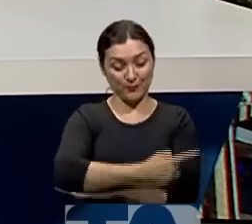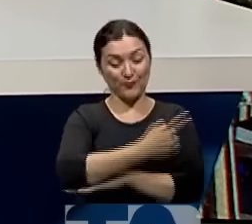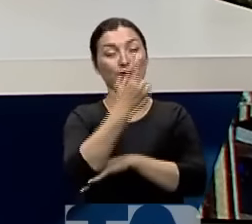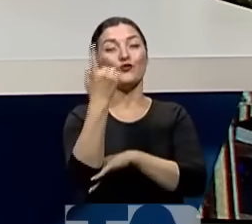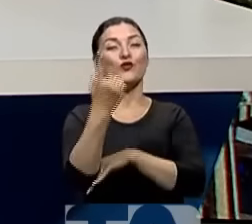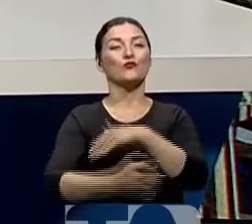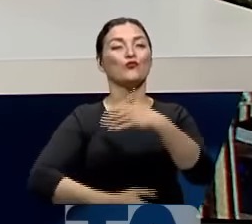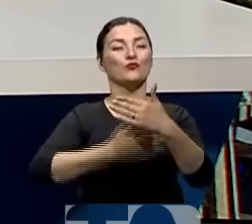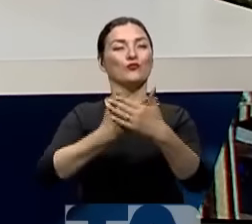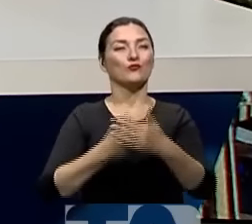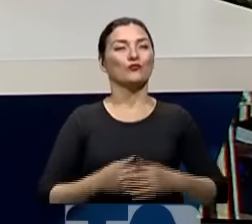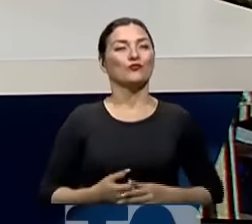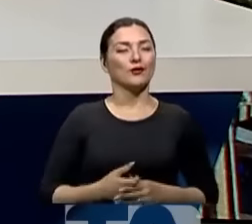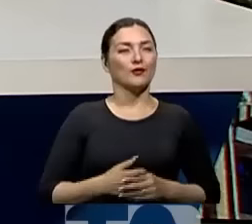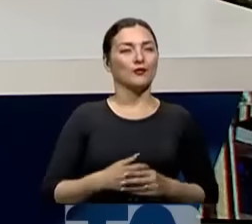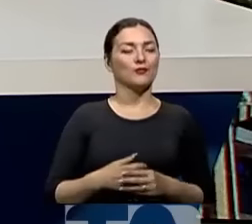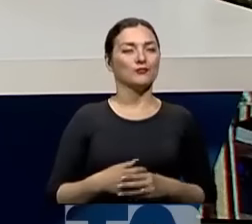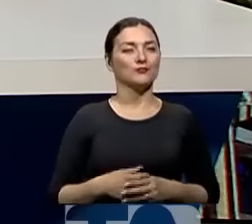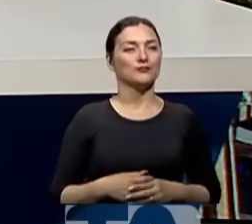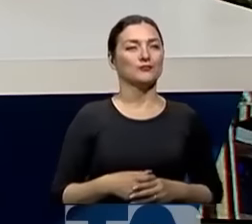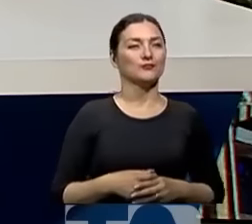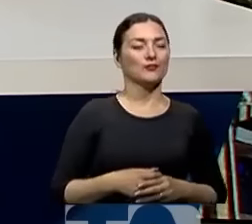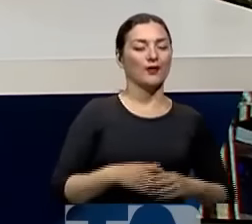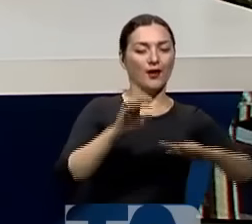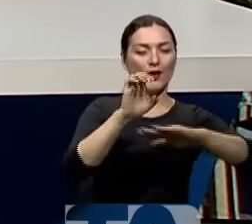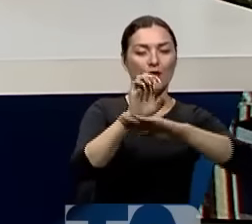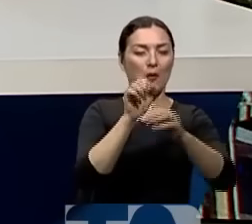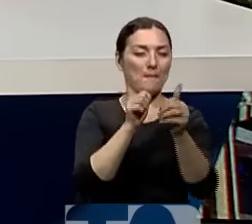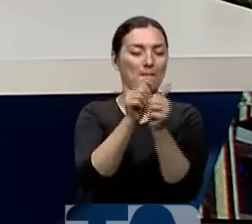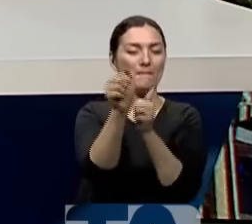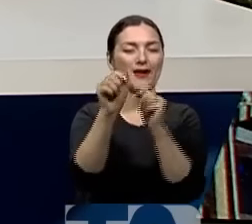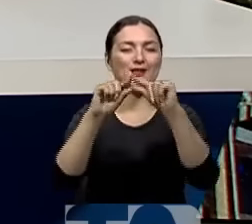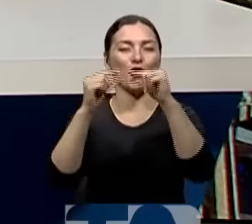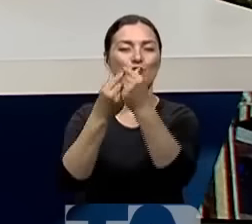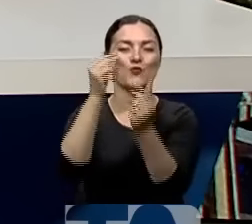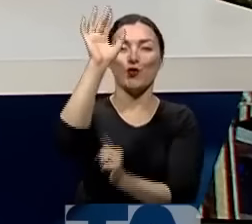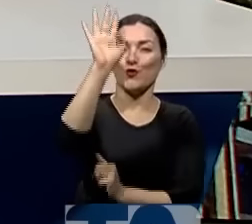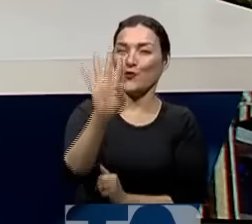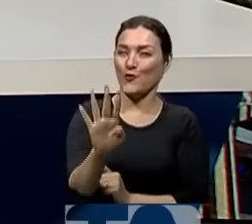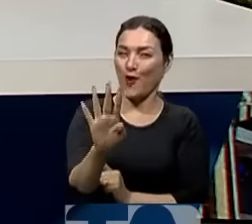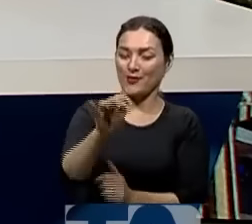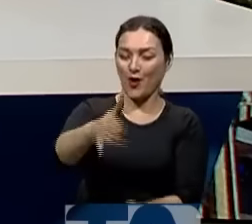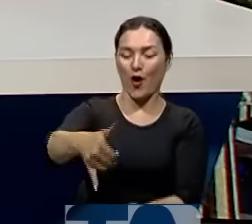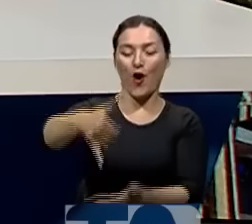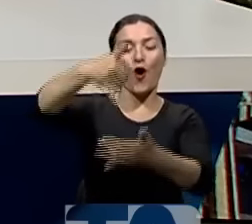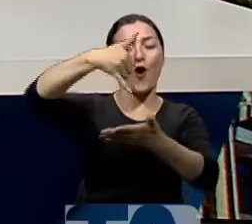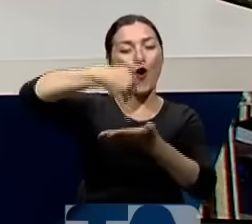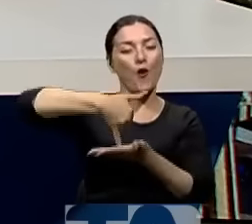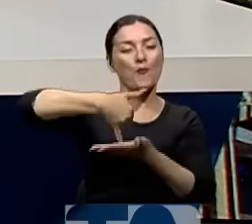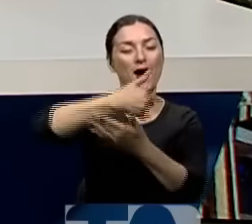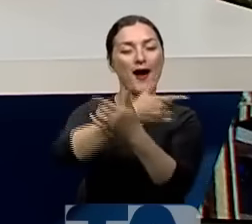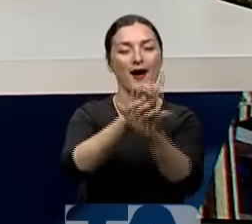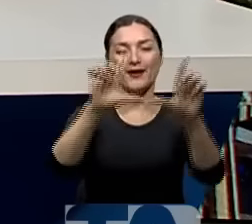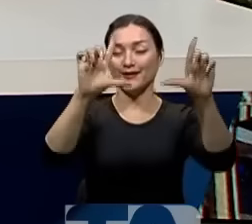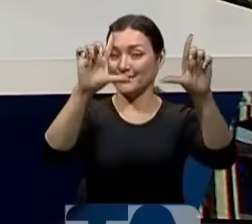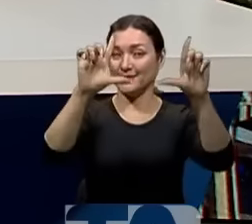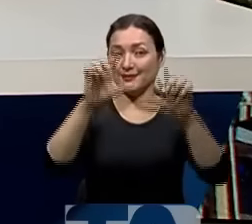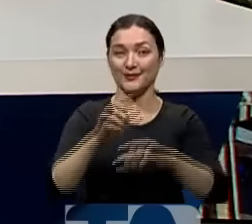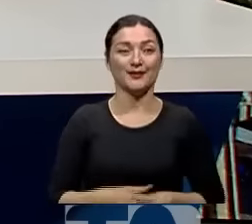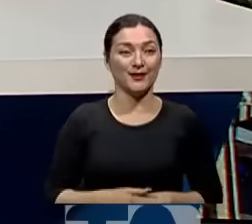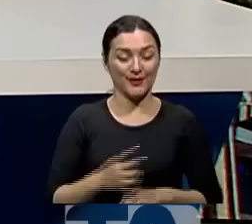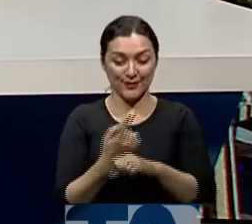para todos ustedes. Además, vamos a ver. Con Ecuador clasificado a cuartos. Claro que sí. De final de la Copa Libertadores. Bueno. Ah, nos íbamos a ver cómo está